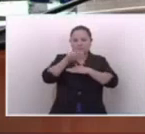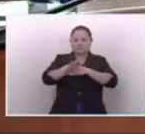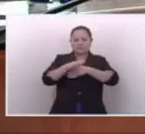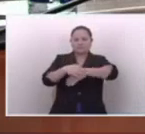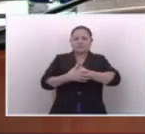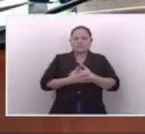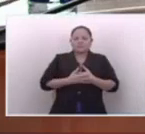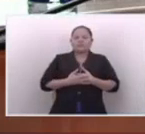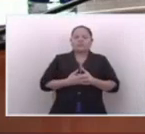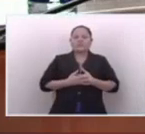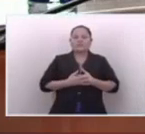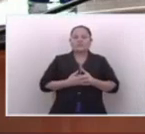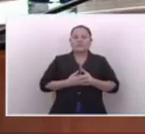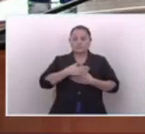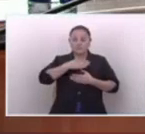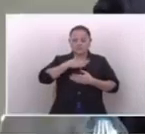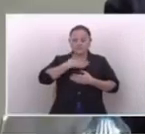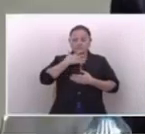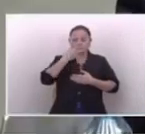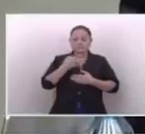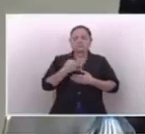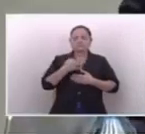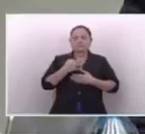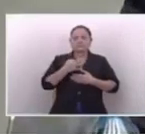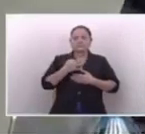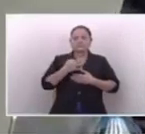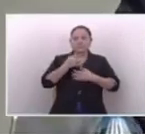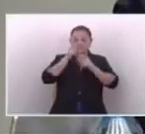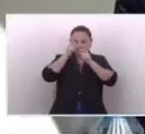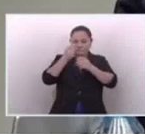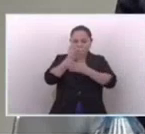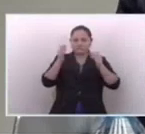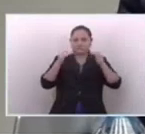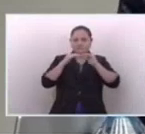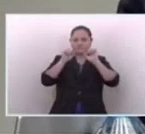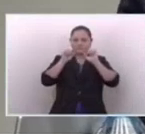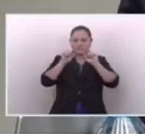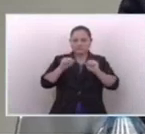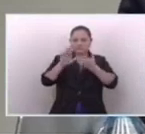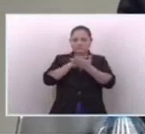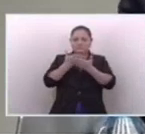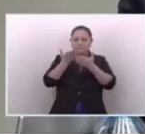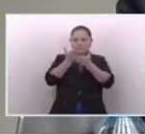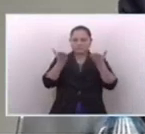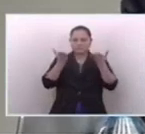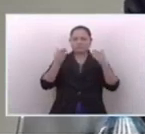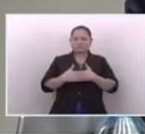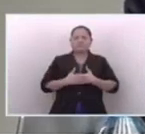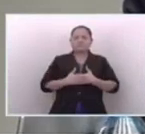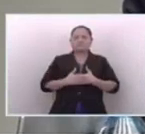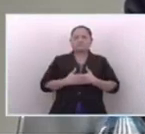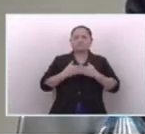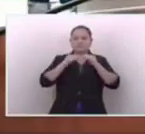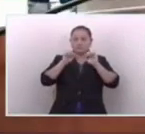tardes. Para mí es un verdadero privilegio poder compartir con ustedes